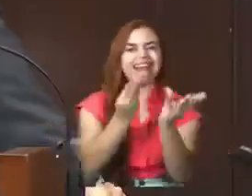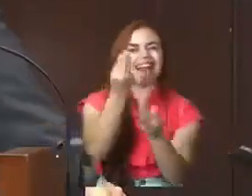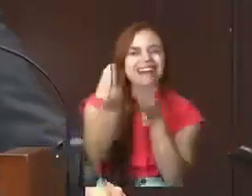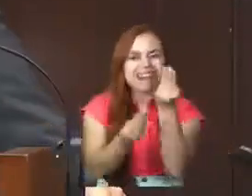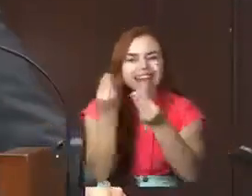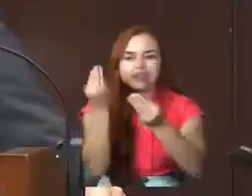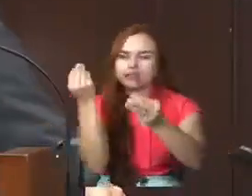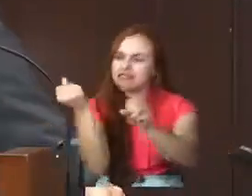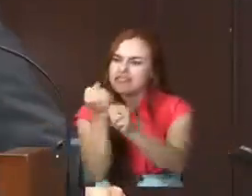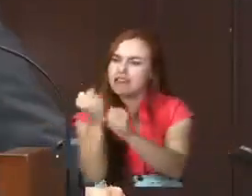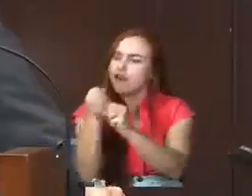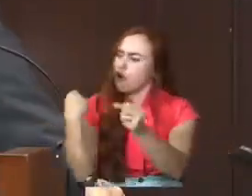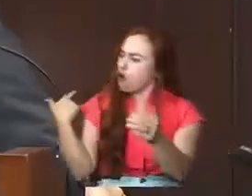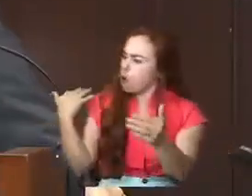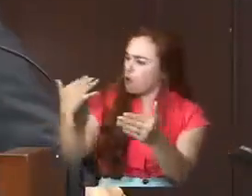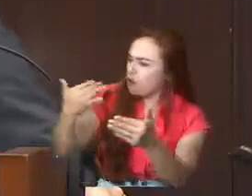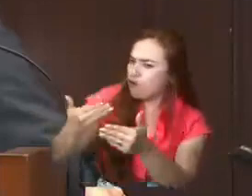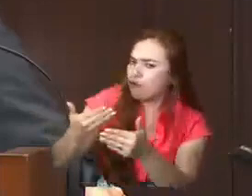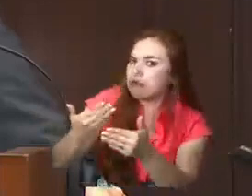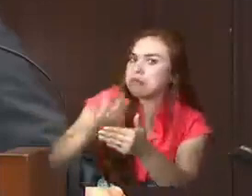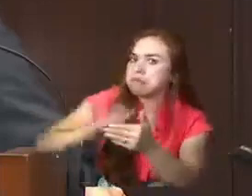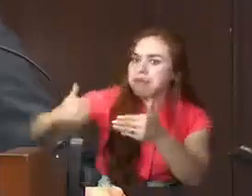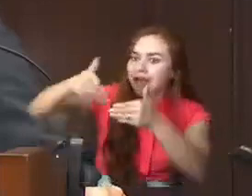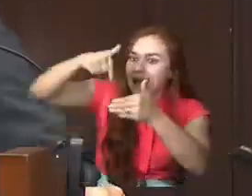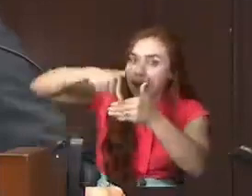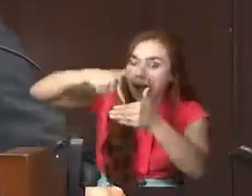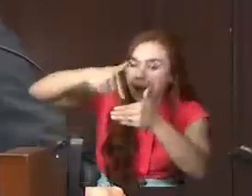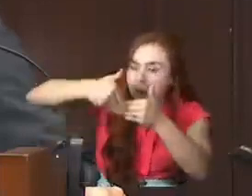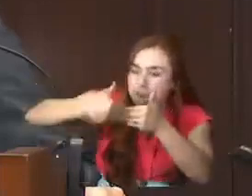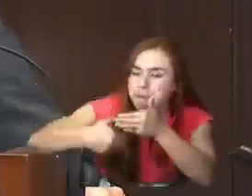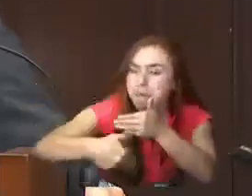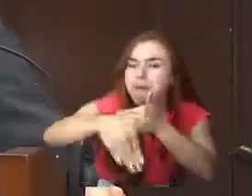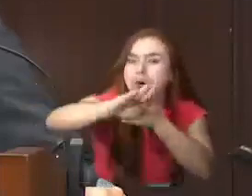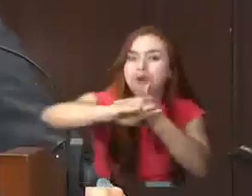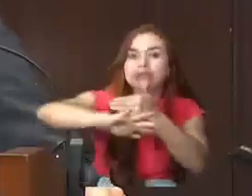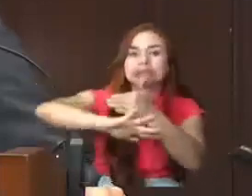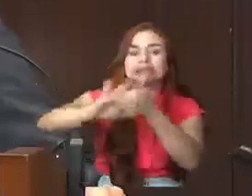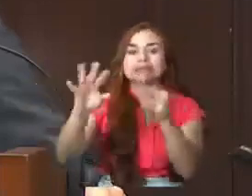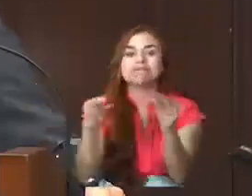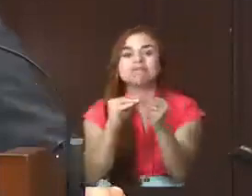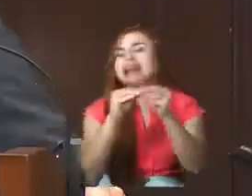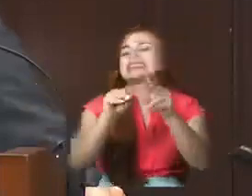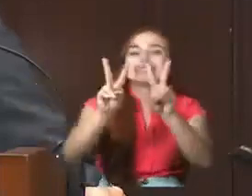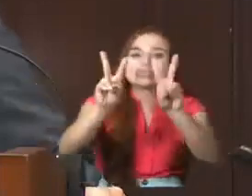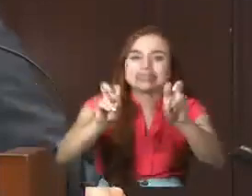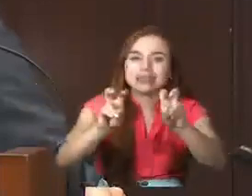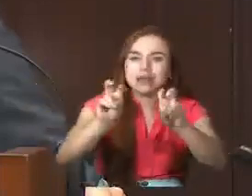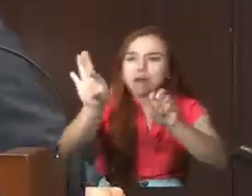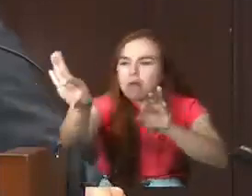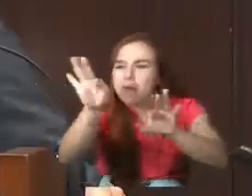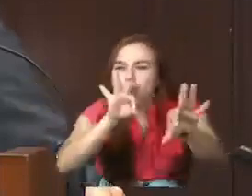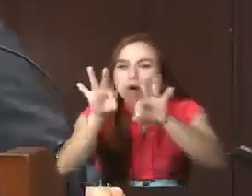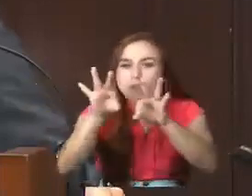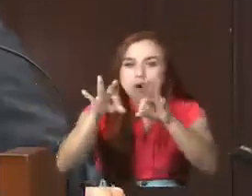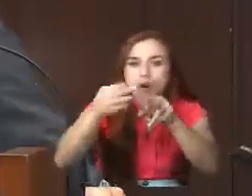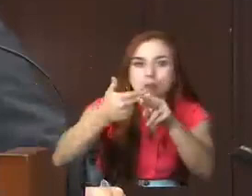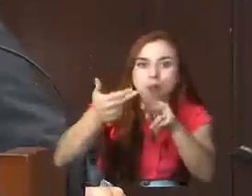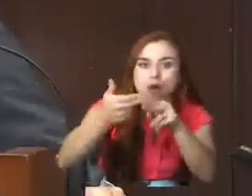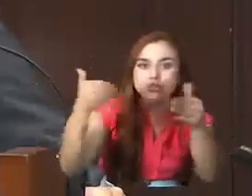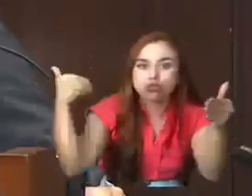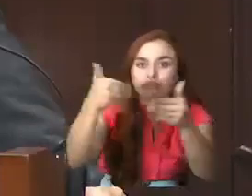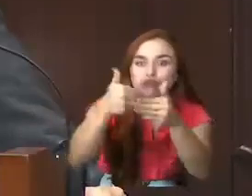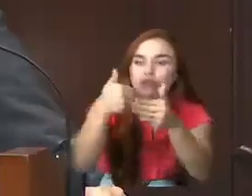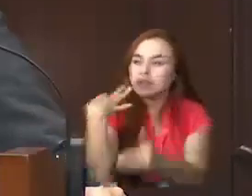democráticos electorales, que quizás muchos adversarios utilicen para continuar descalificando a